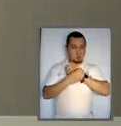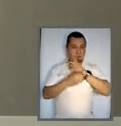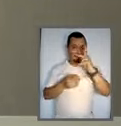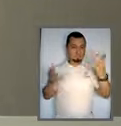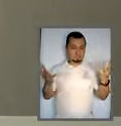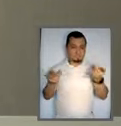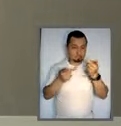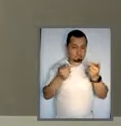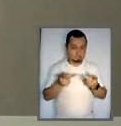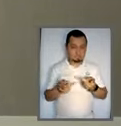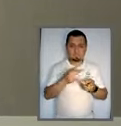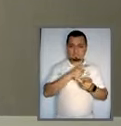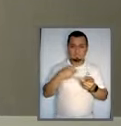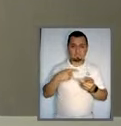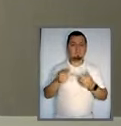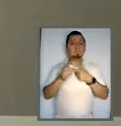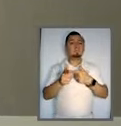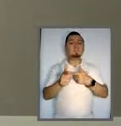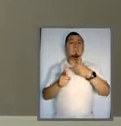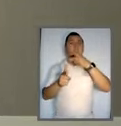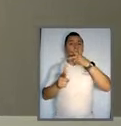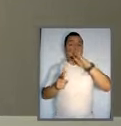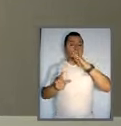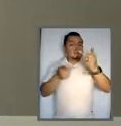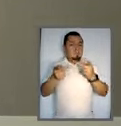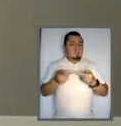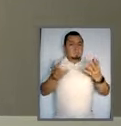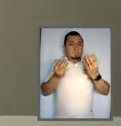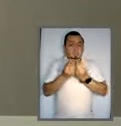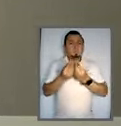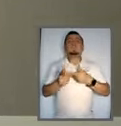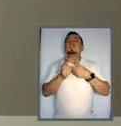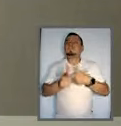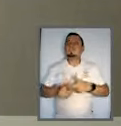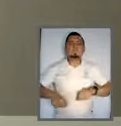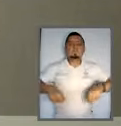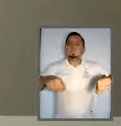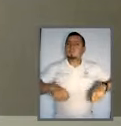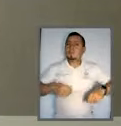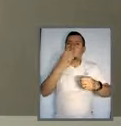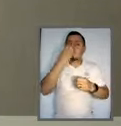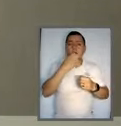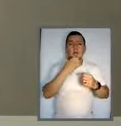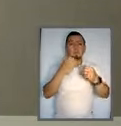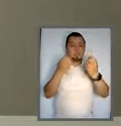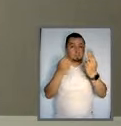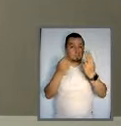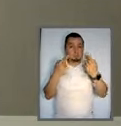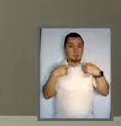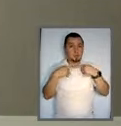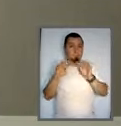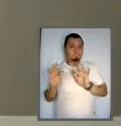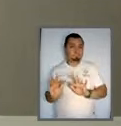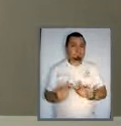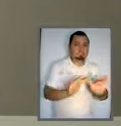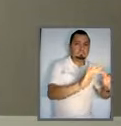básica, bueno, tenemos que todavía los padres afortunadamente llevan a sus hijos a la escuela y esto genera movilidad y todos estamos conscientes